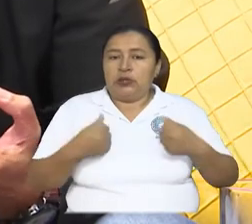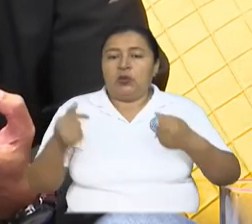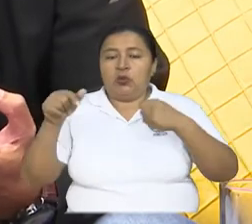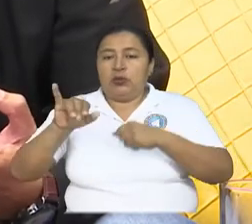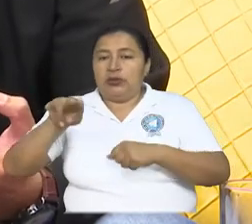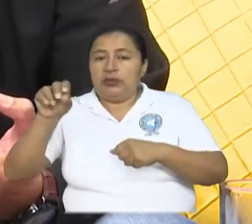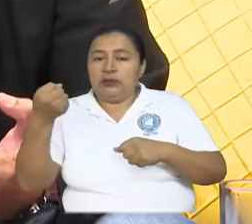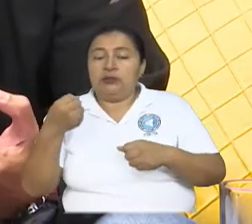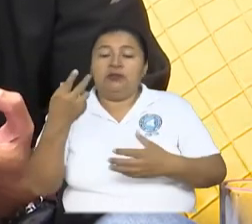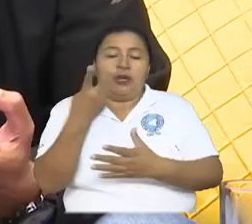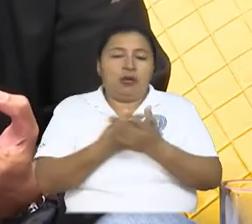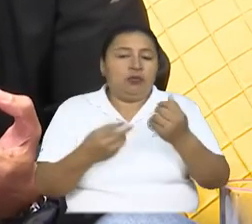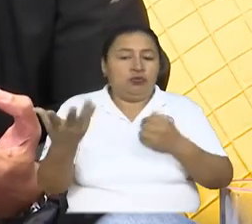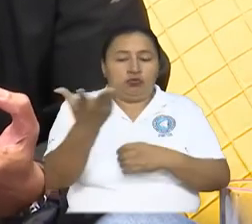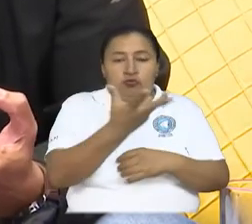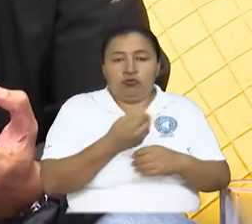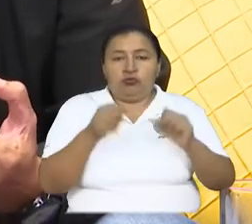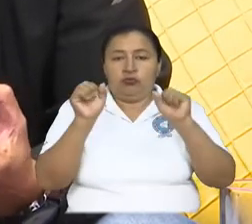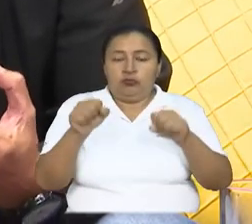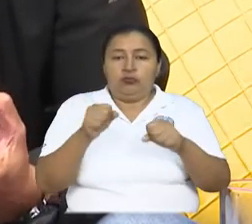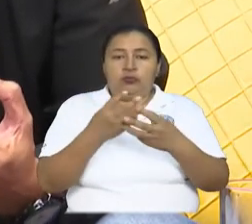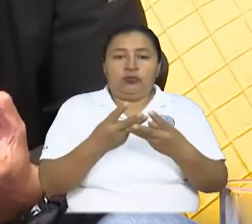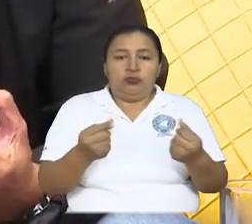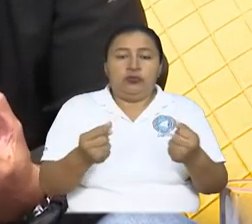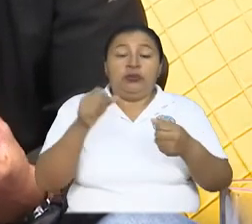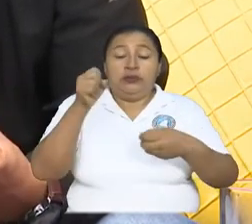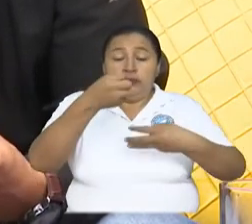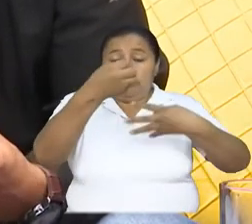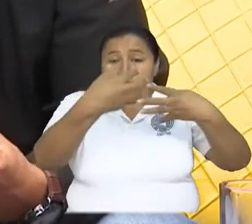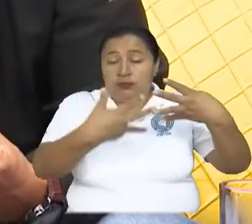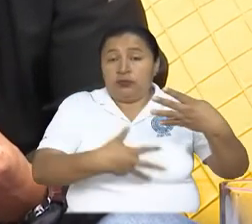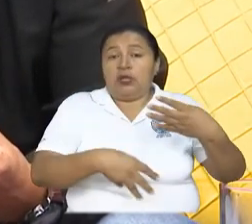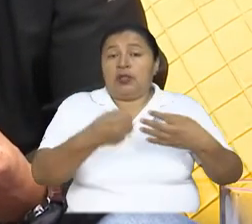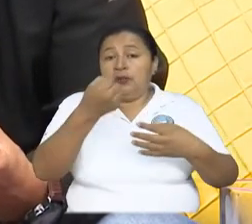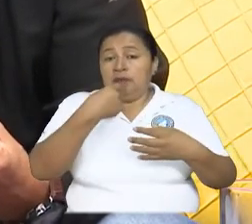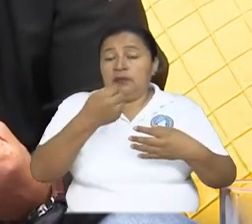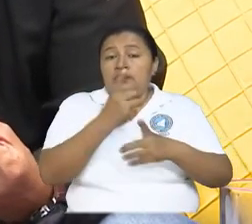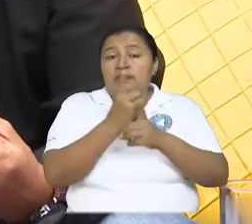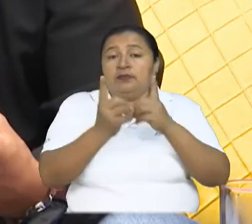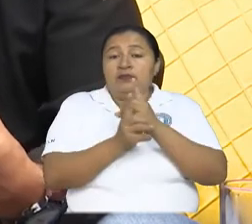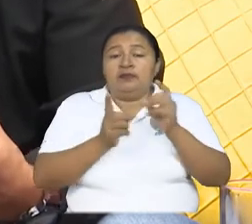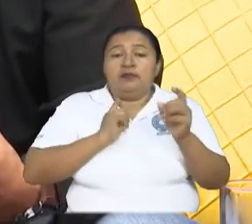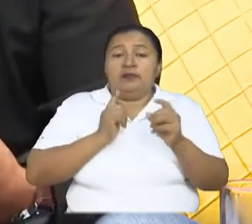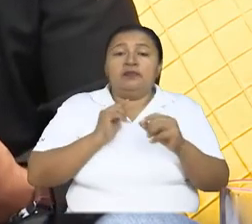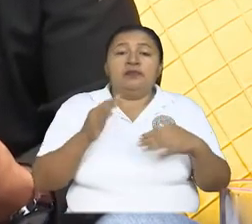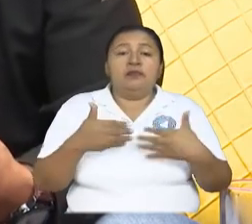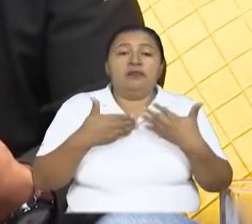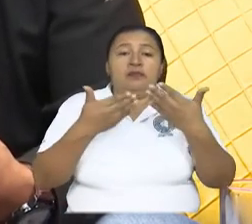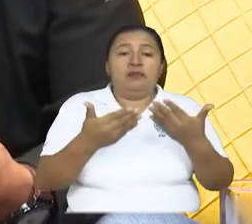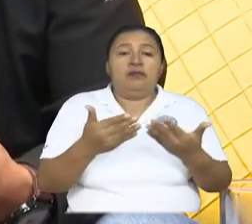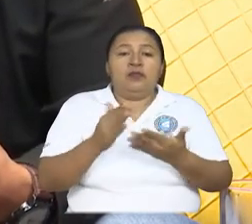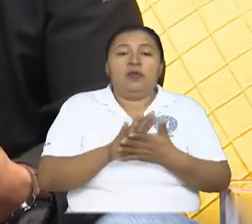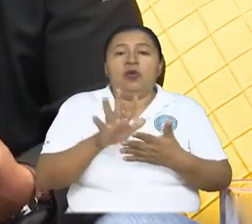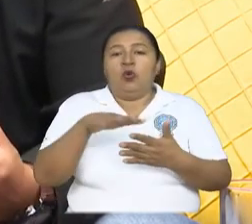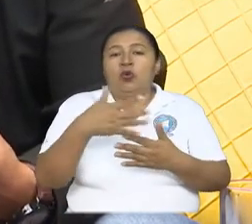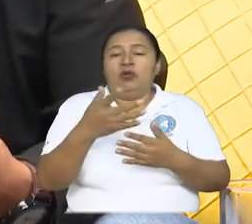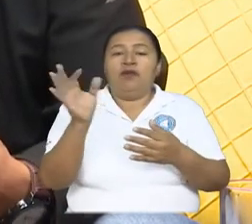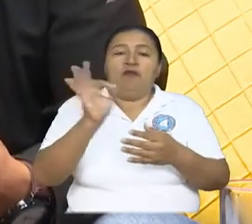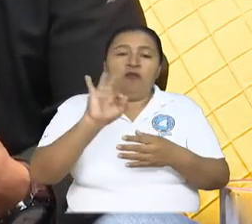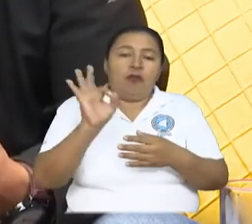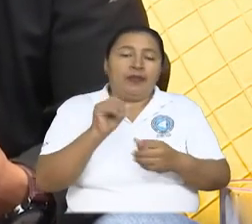a la población y esa lista de medicamentos tienen que tener también protocolos de atención